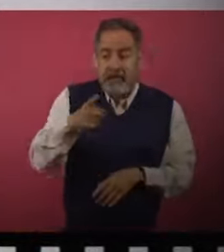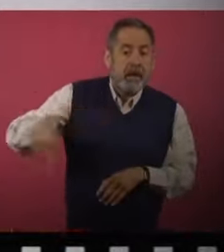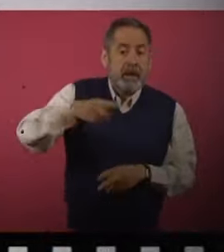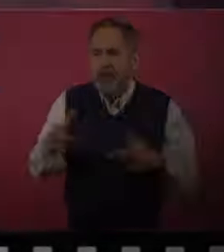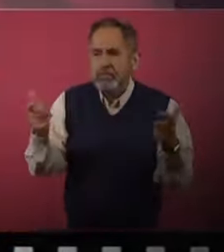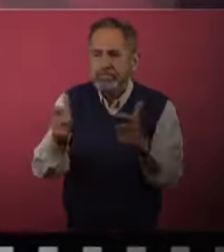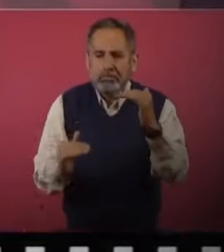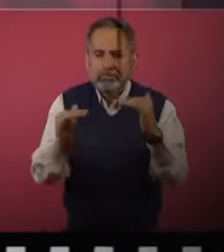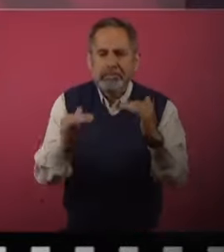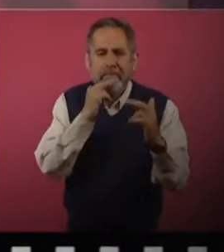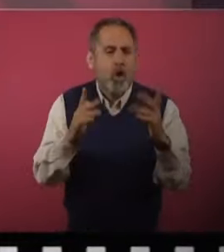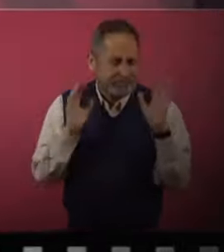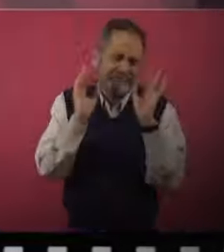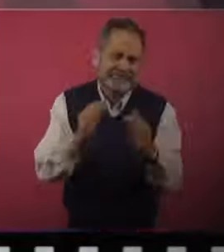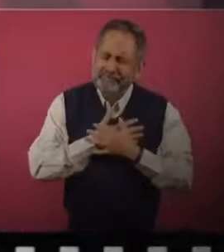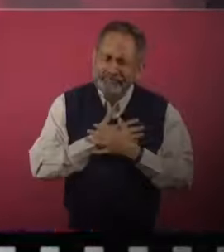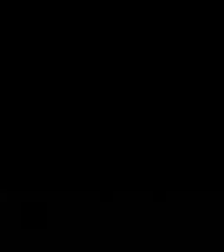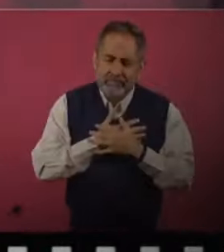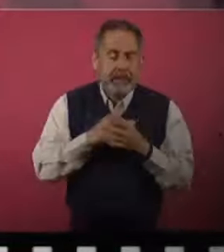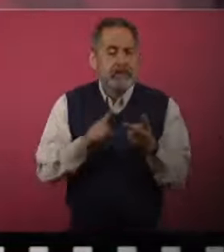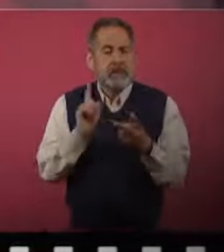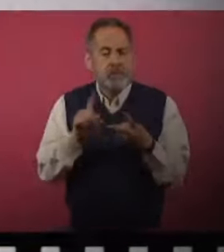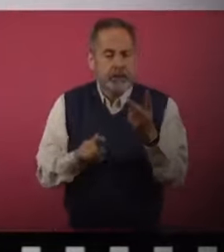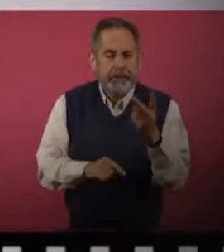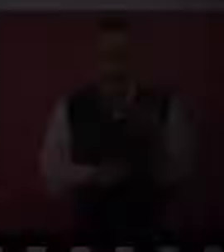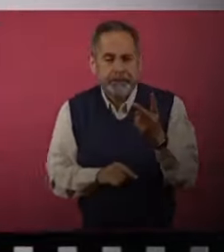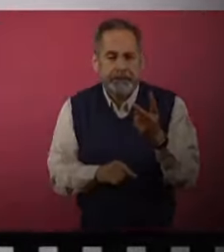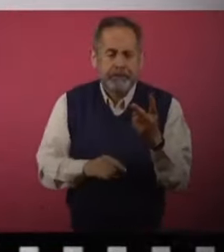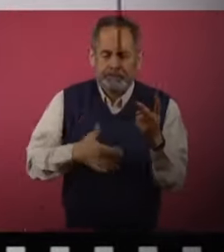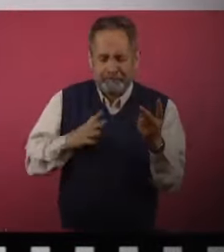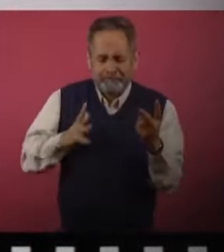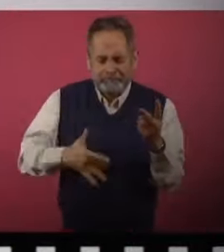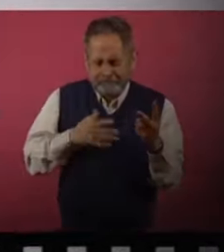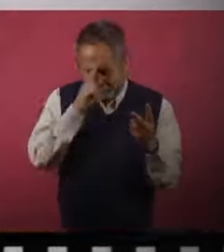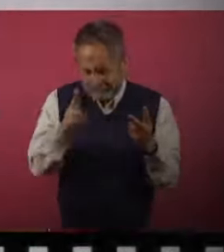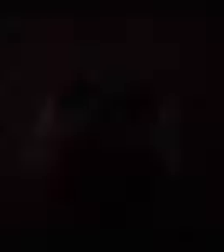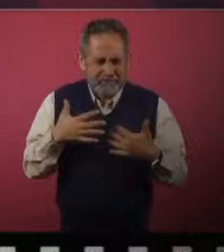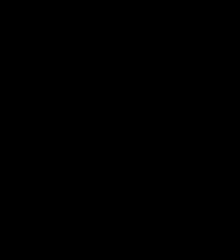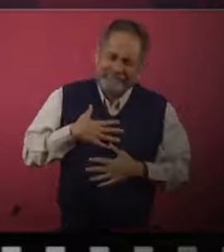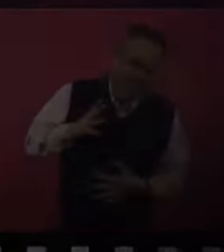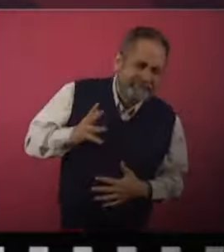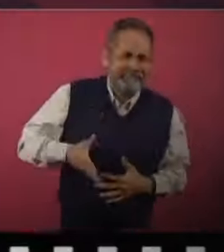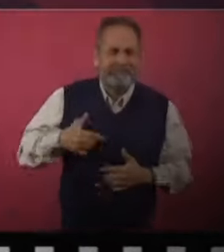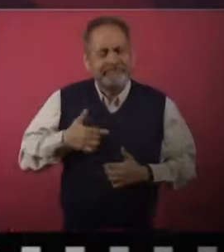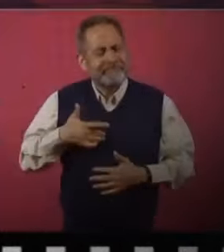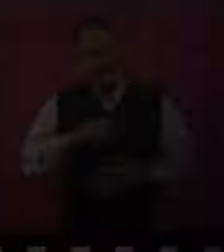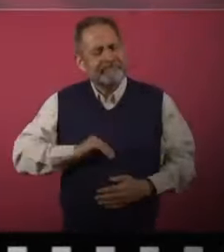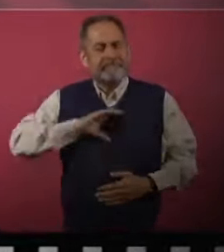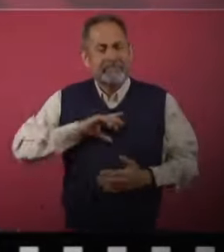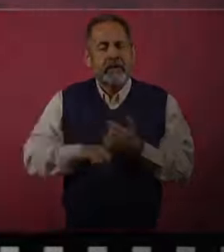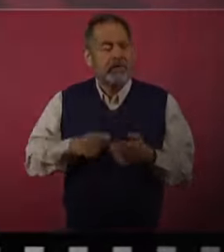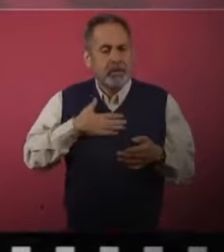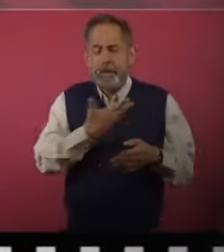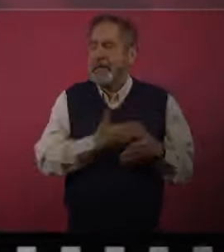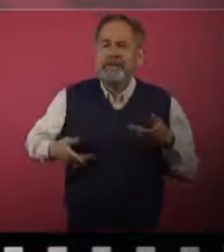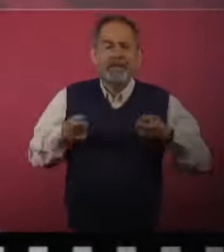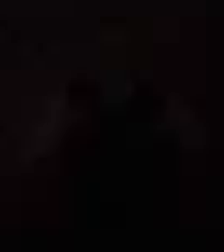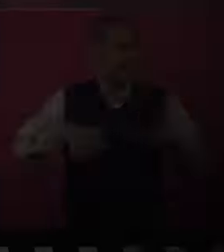redujo la pobreza. Segundo porque es un gran honor, un timbre de orgullo haber